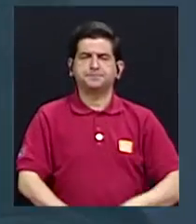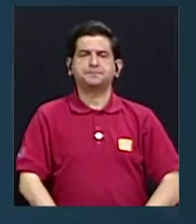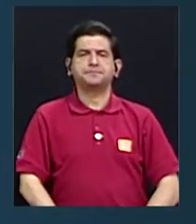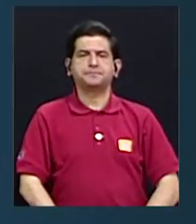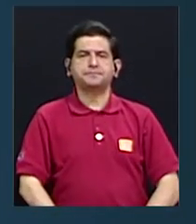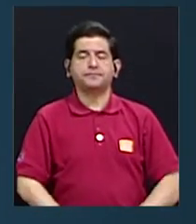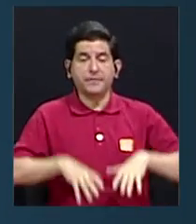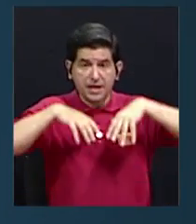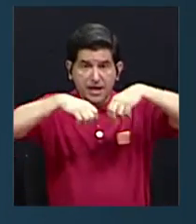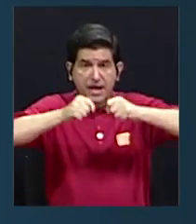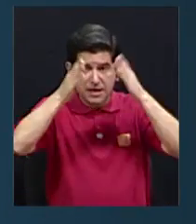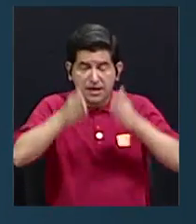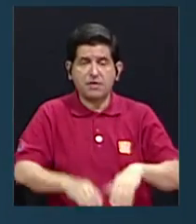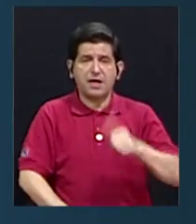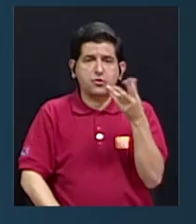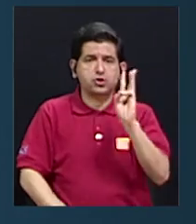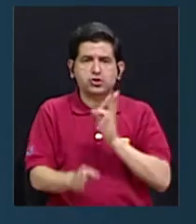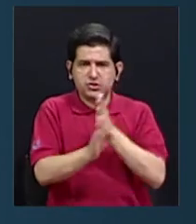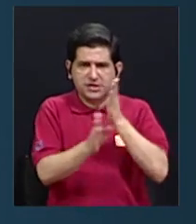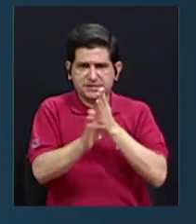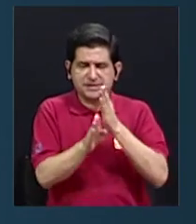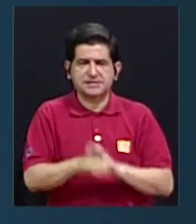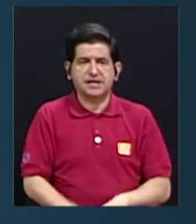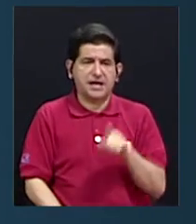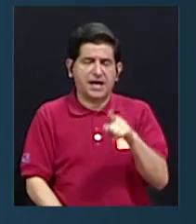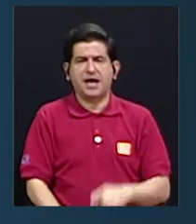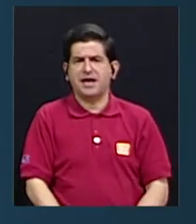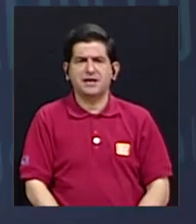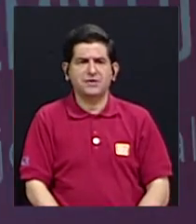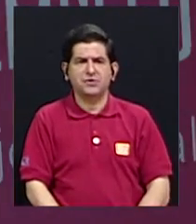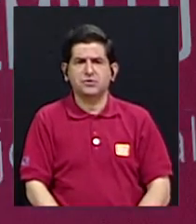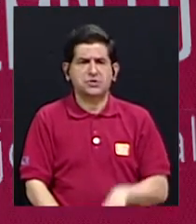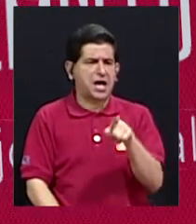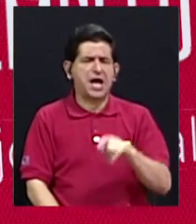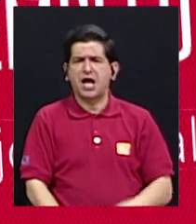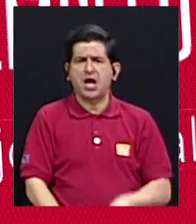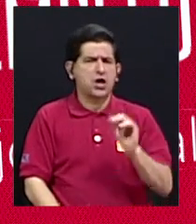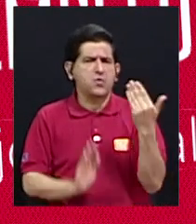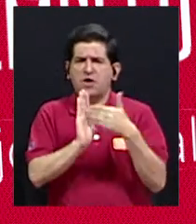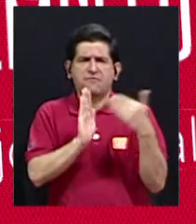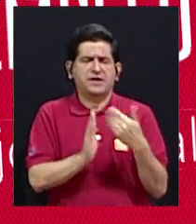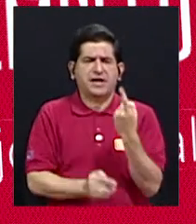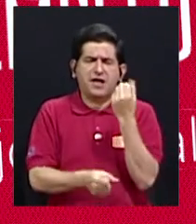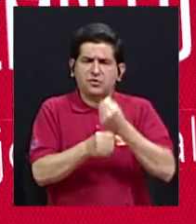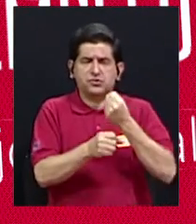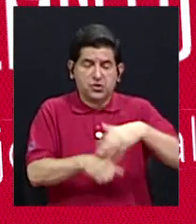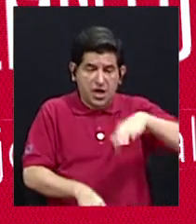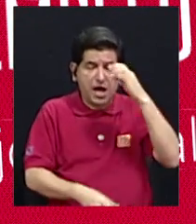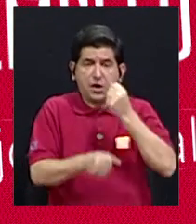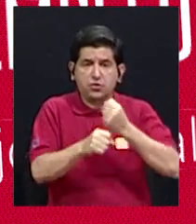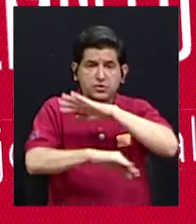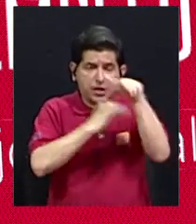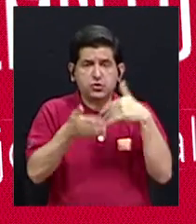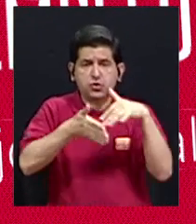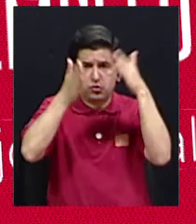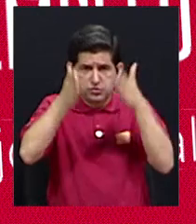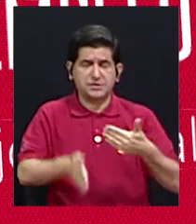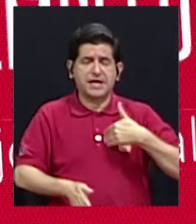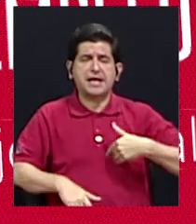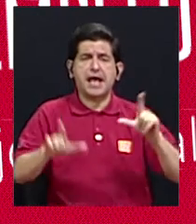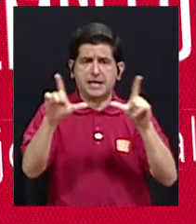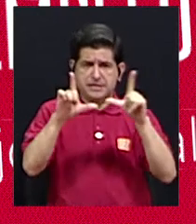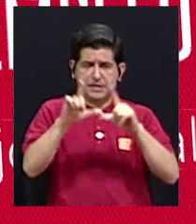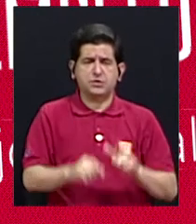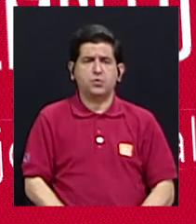graduados de 16 carreras son inmunes al desempleo encontrar un trabajo todos los estudiantes que obtuvieron su título